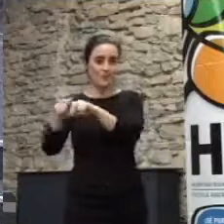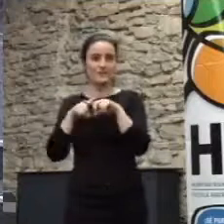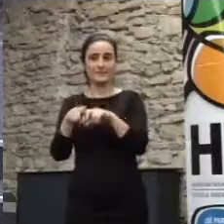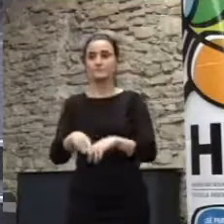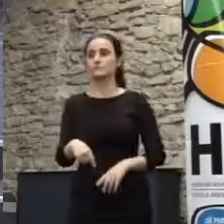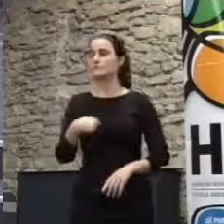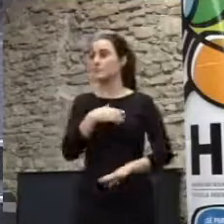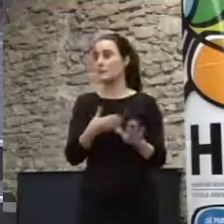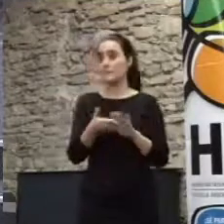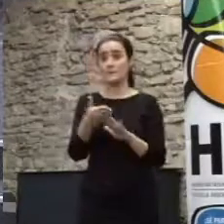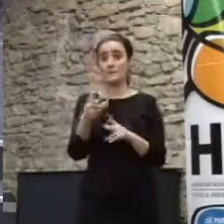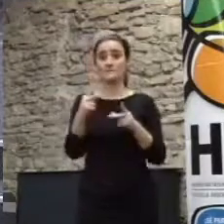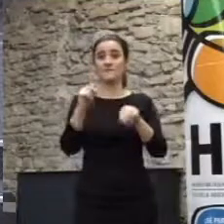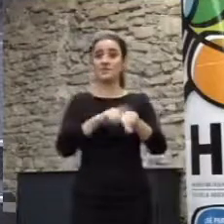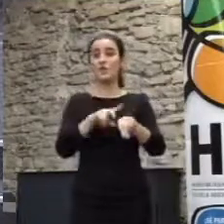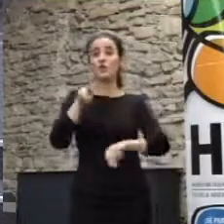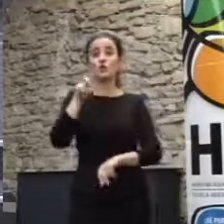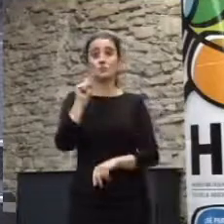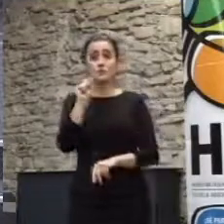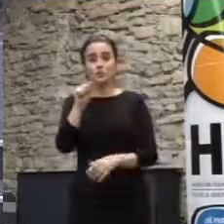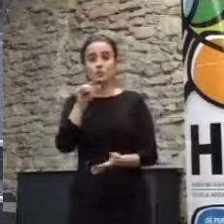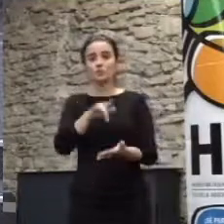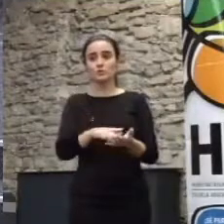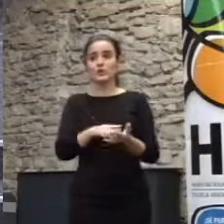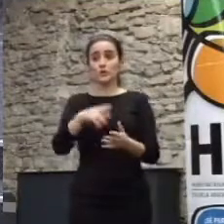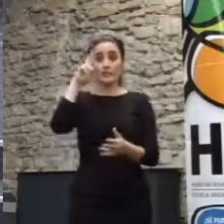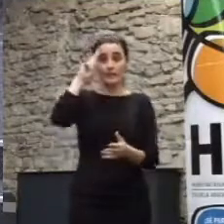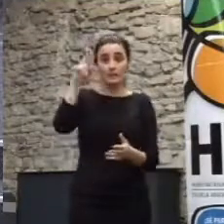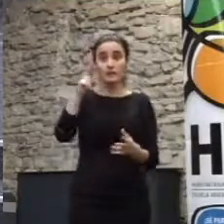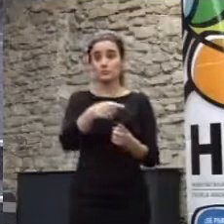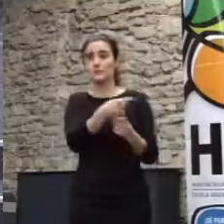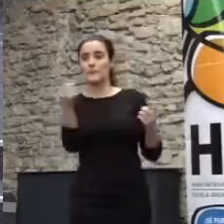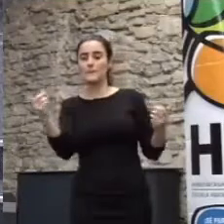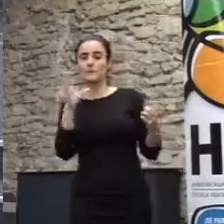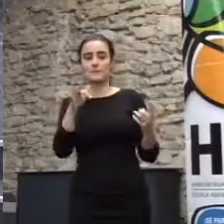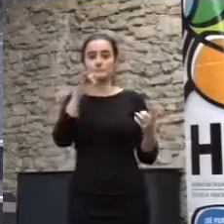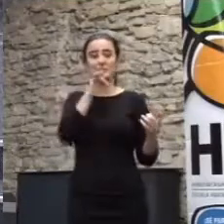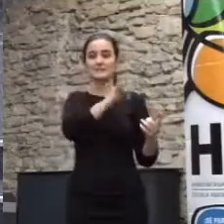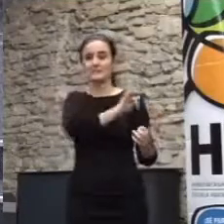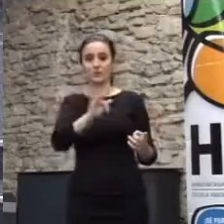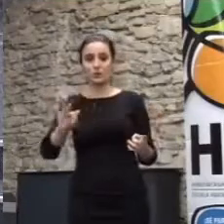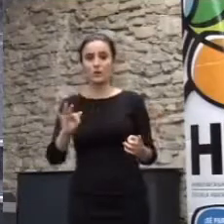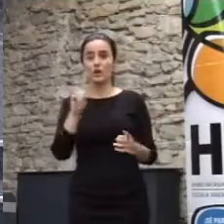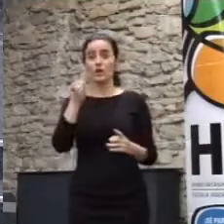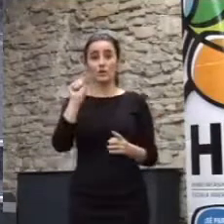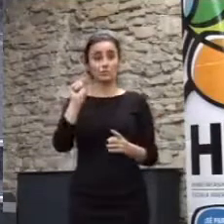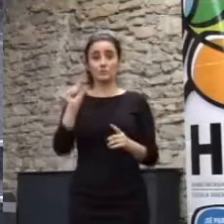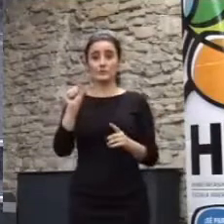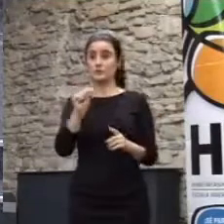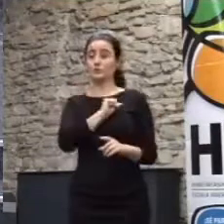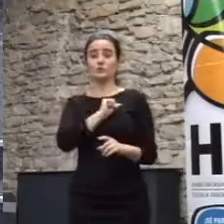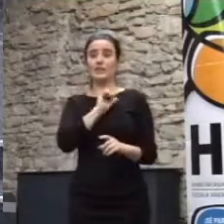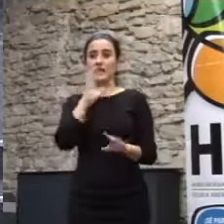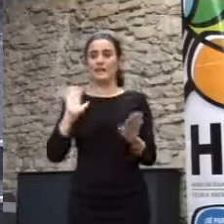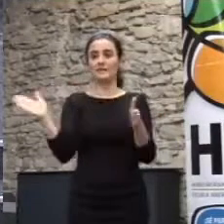que aguantemos. Quedan 2 minutos, por respeto a los tertulianos y por respeto a todas las personas que estamos sentadas. Aguanten un poquito, 2 minutos y cerramos. Yo creo que